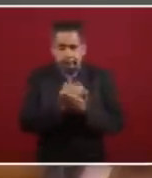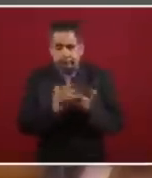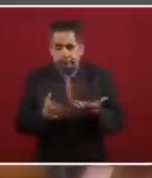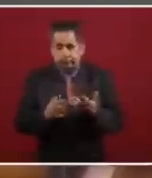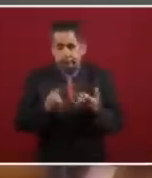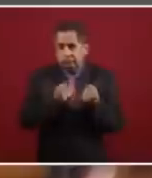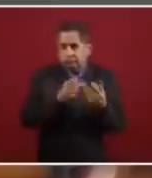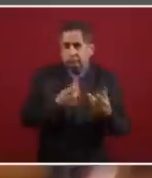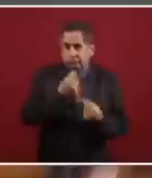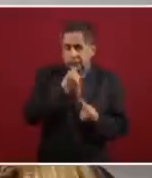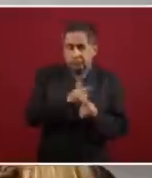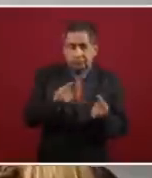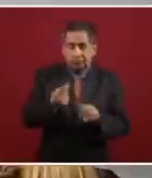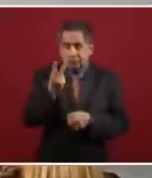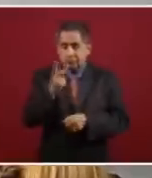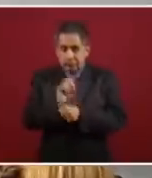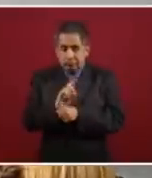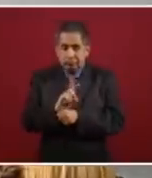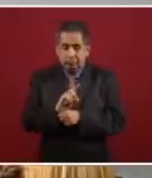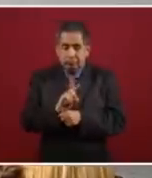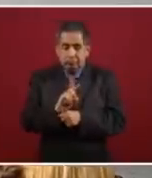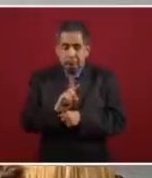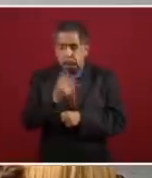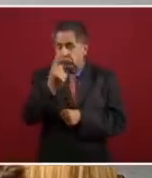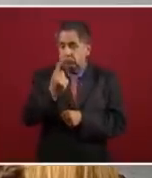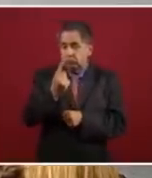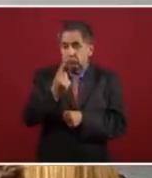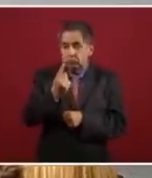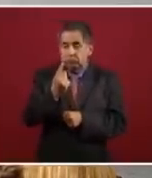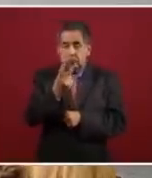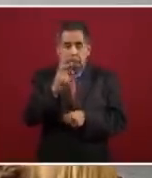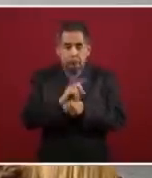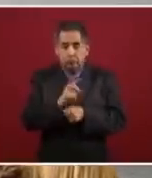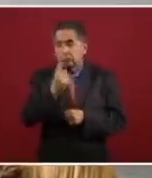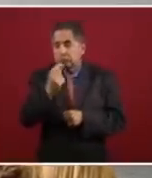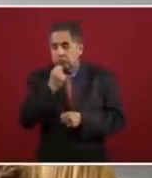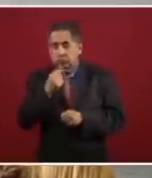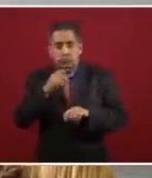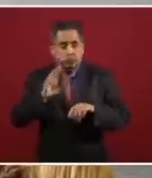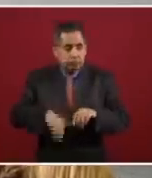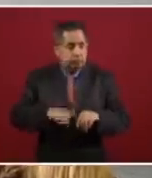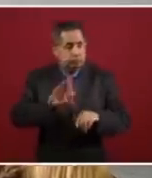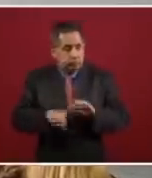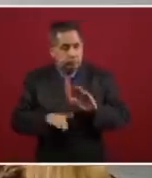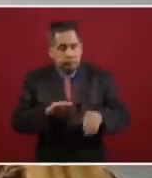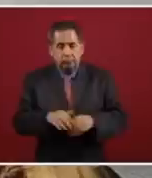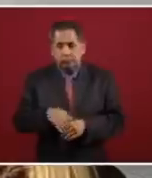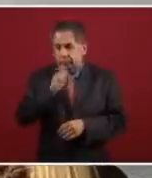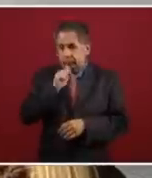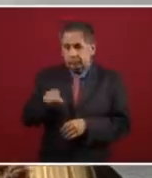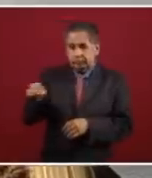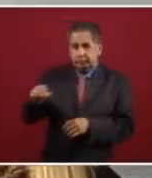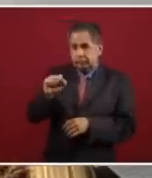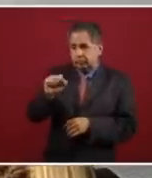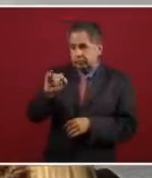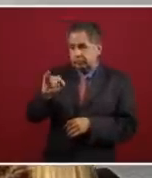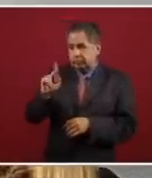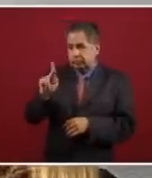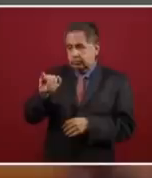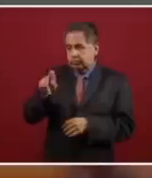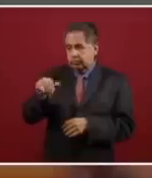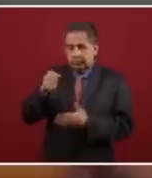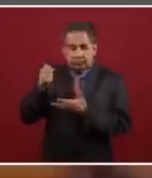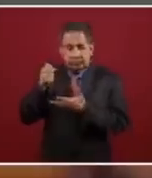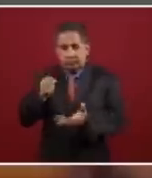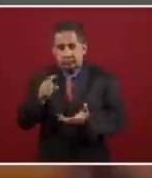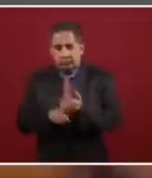acabando con vidas, 2 niños menos, 1 niño menos cada 2 días. Y lo mismo en CIPINA, vemos un aumento presupuestal tan